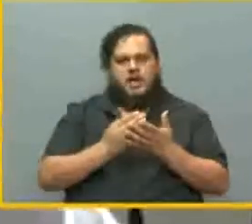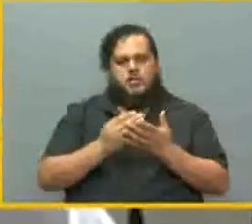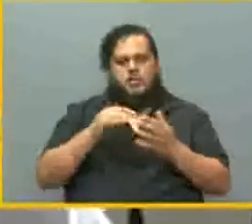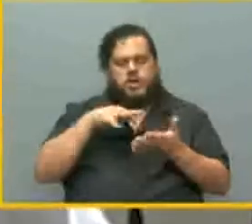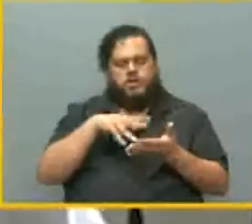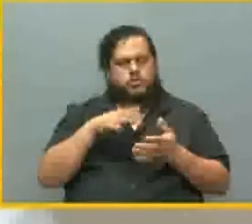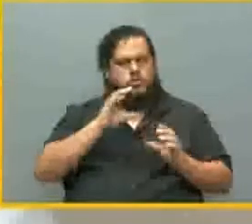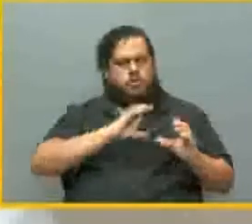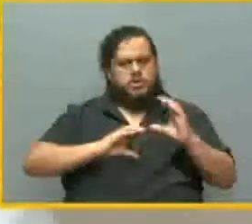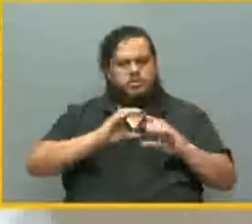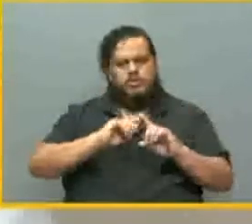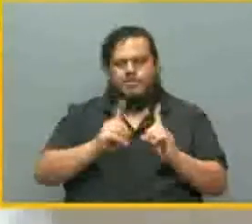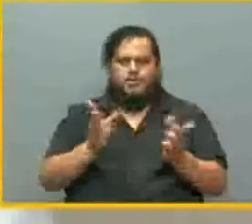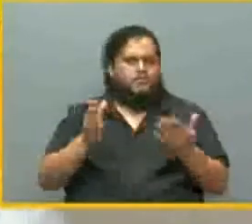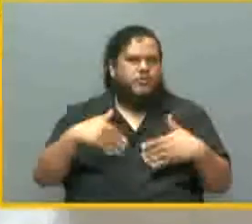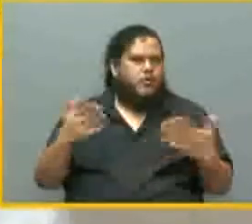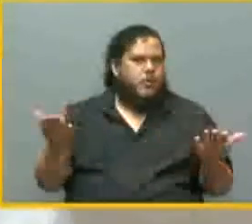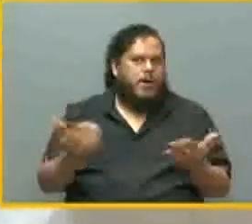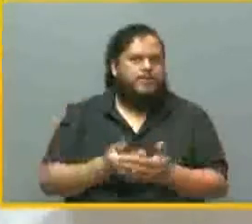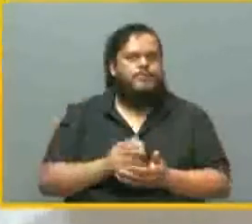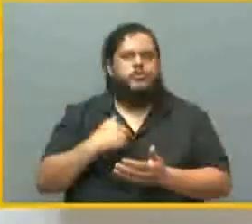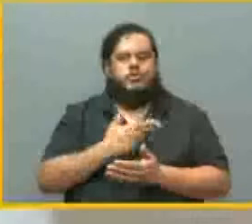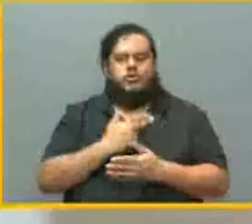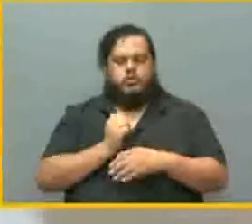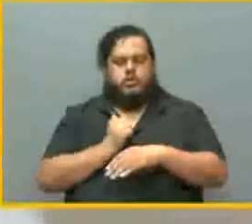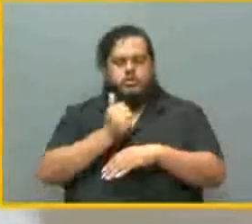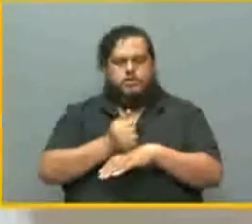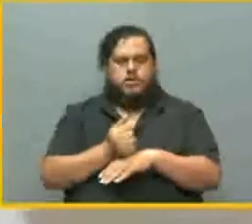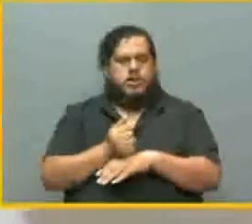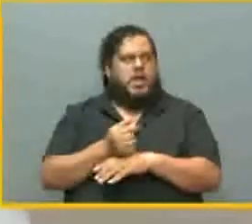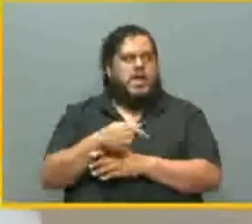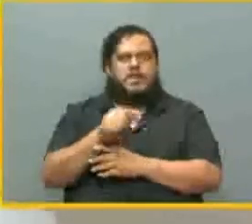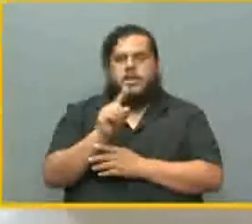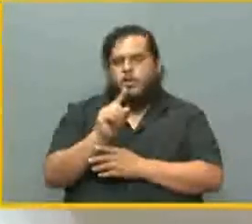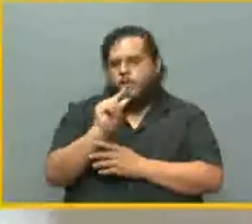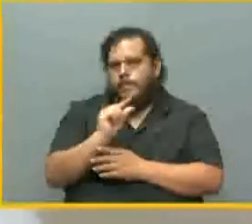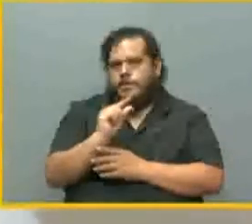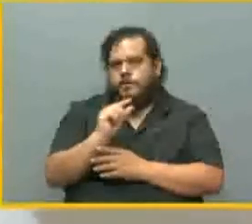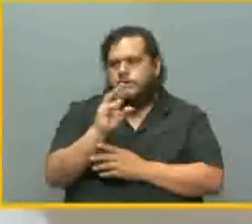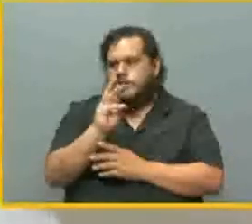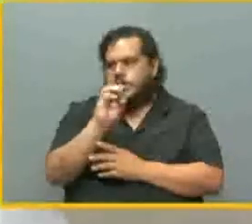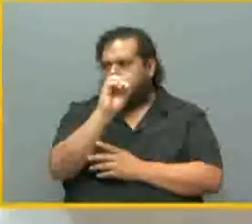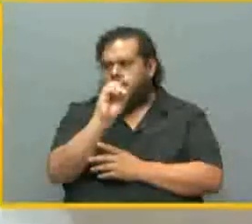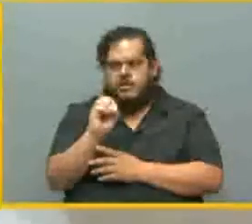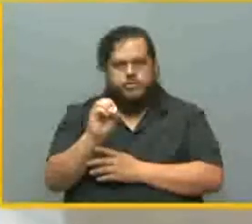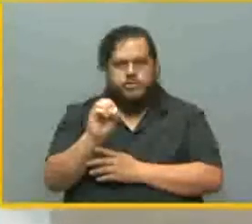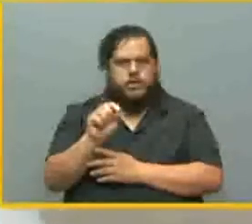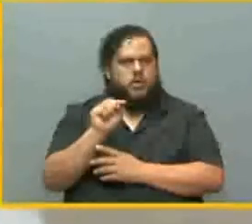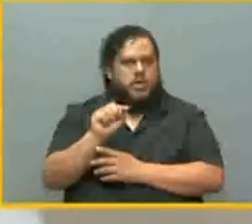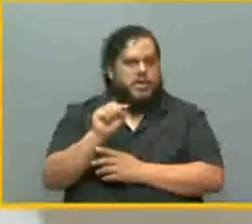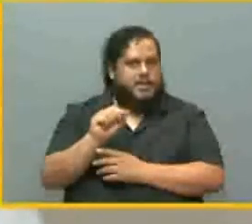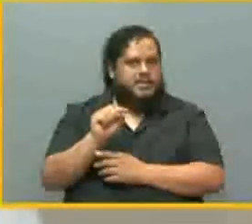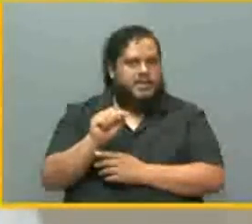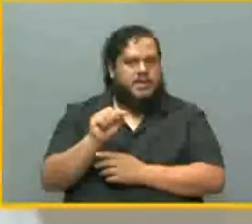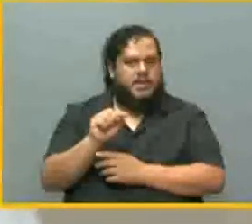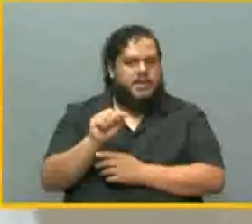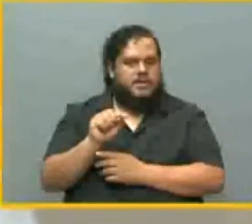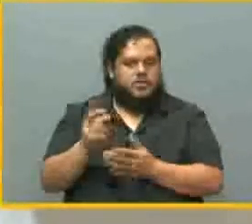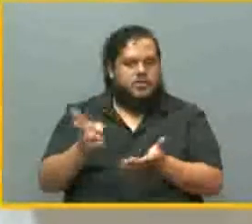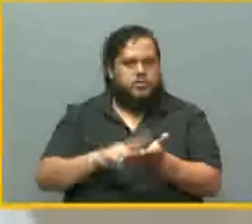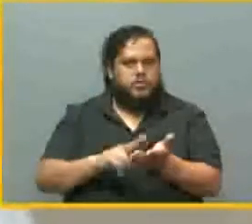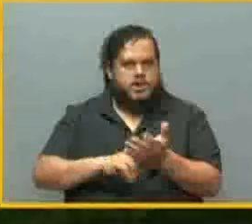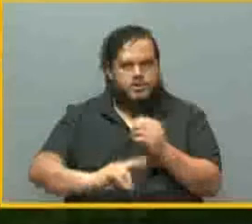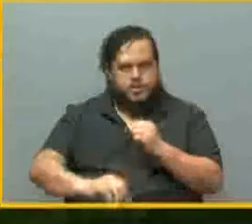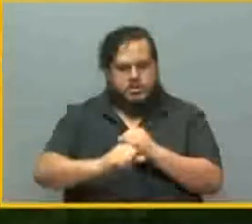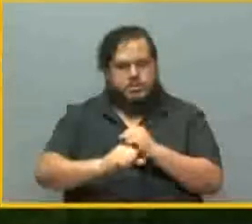que no lo hay lo que hemos planteado es que un pedacito que es el 6 por ciento de esos contratos de